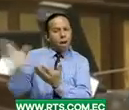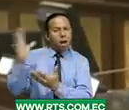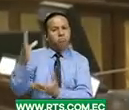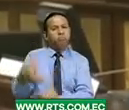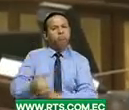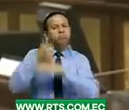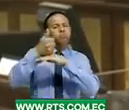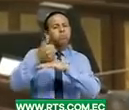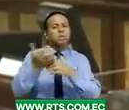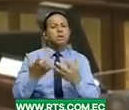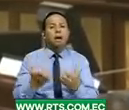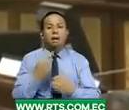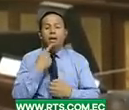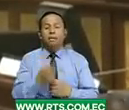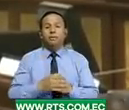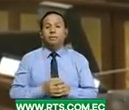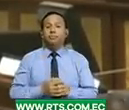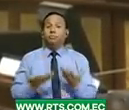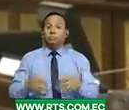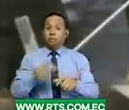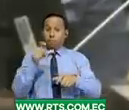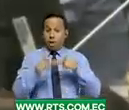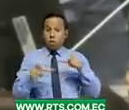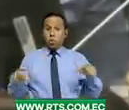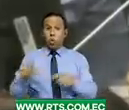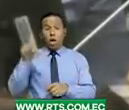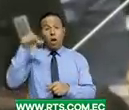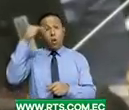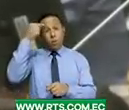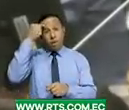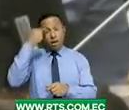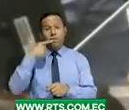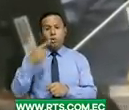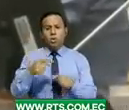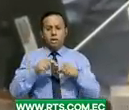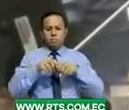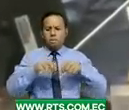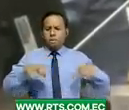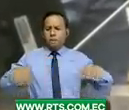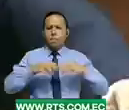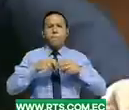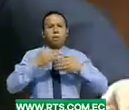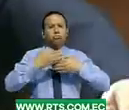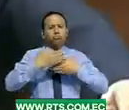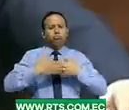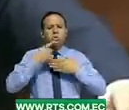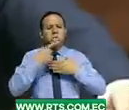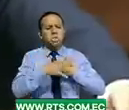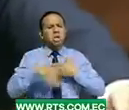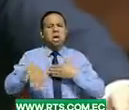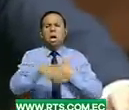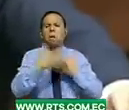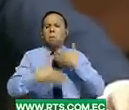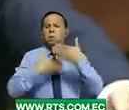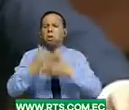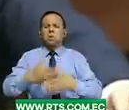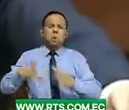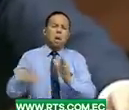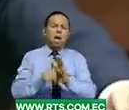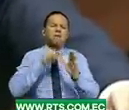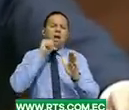oficialista colocó carteles en sus curules sentenciando que el proceso es ilegal. Pero si el contrato